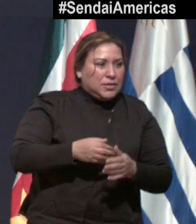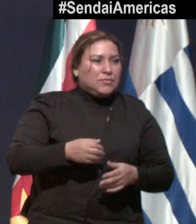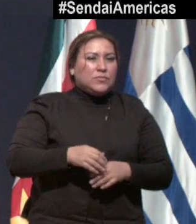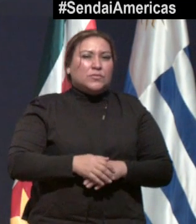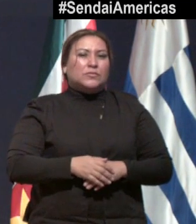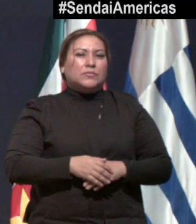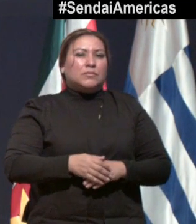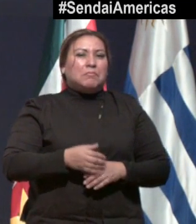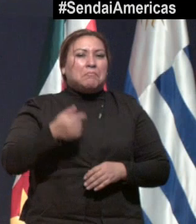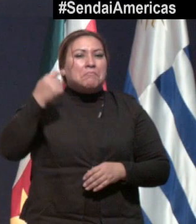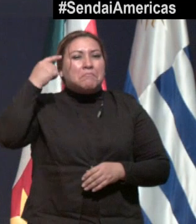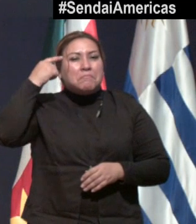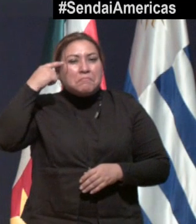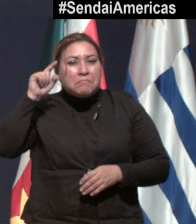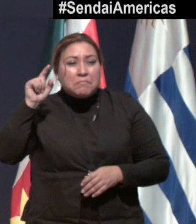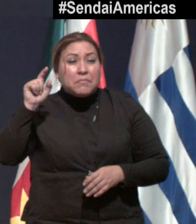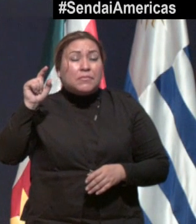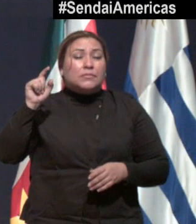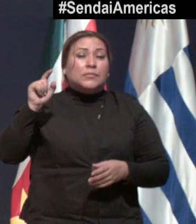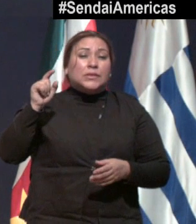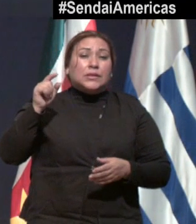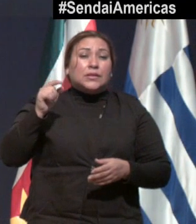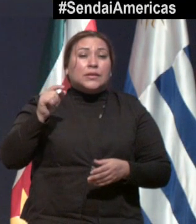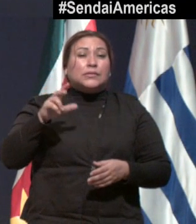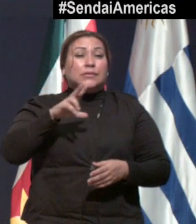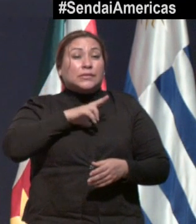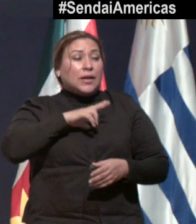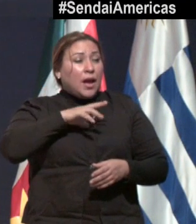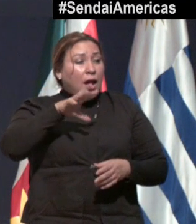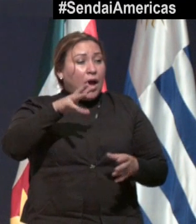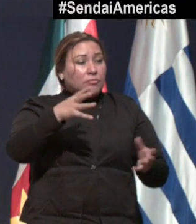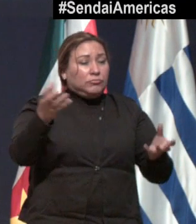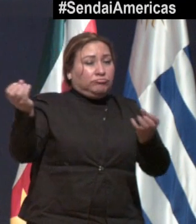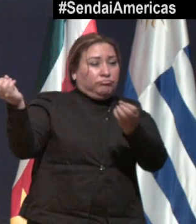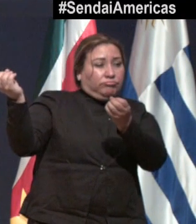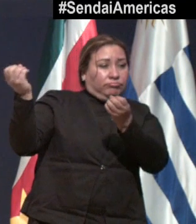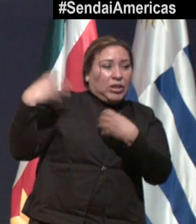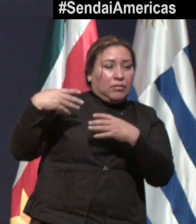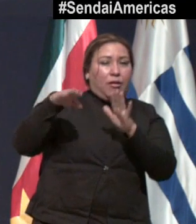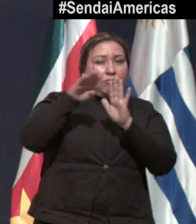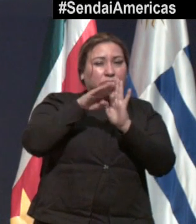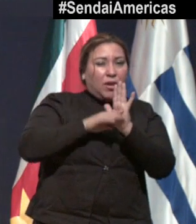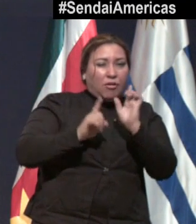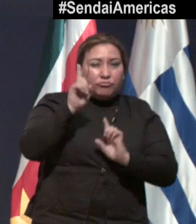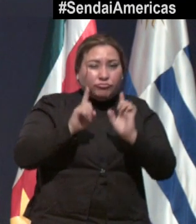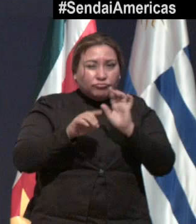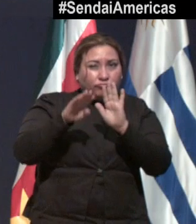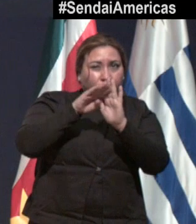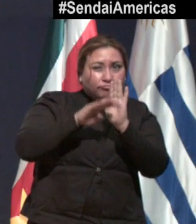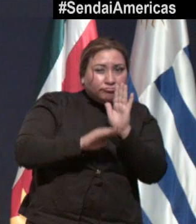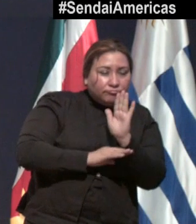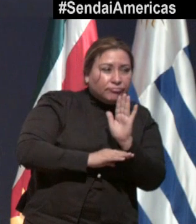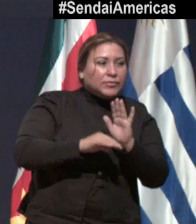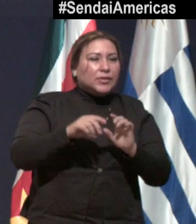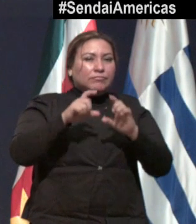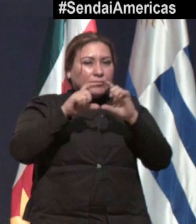de una manera que nos puede dar algunas pautas, algunos indicios sobre